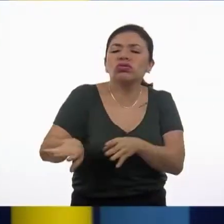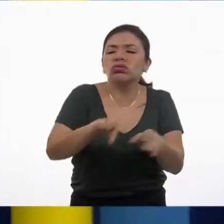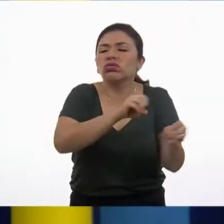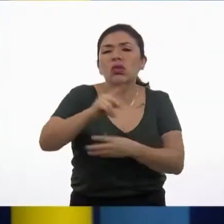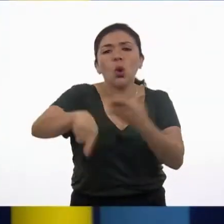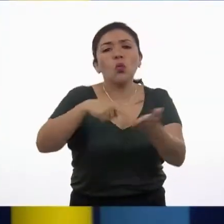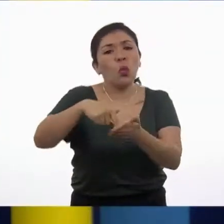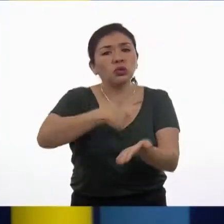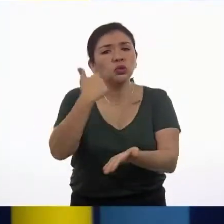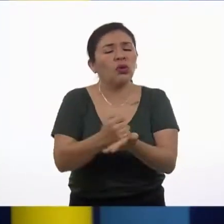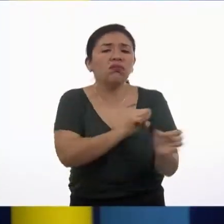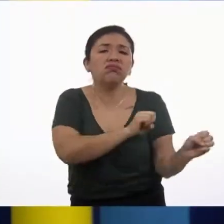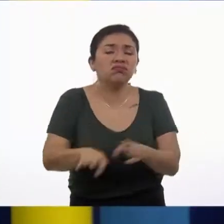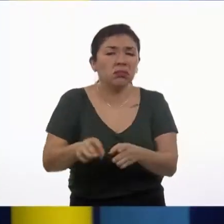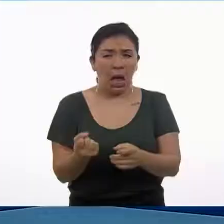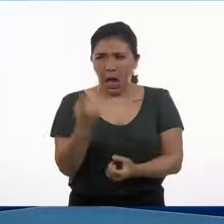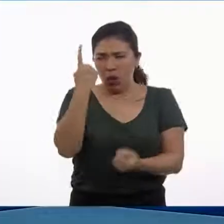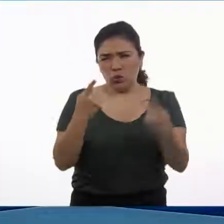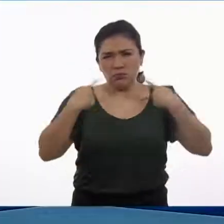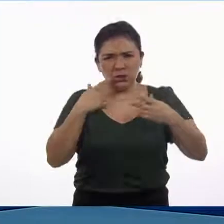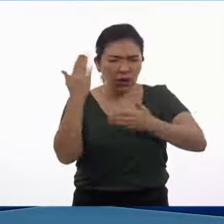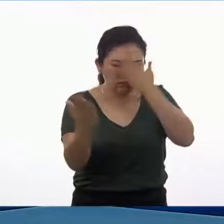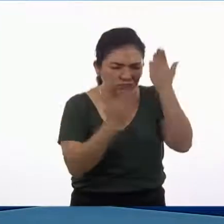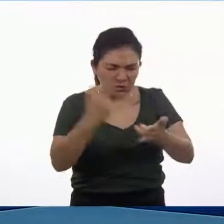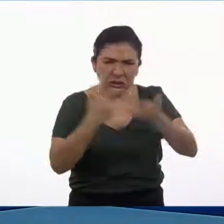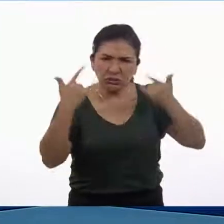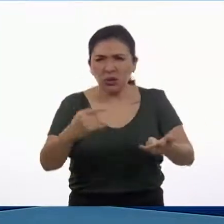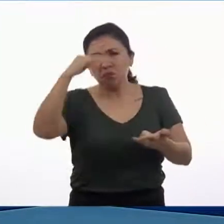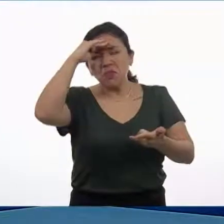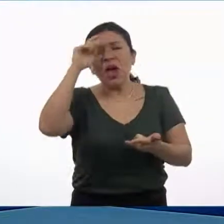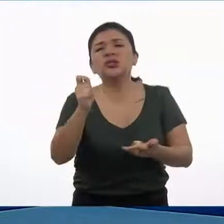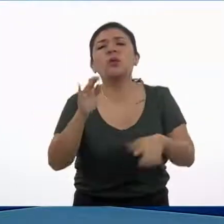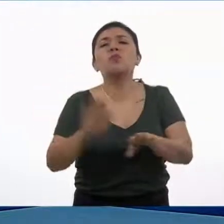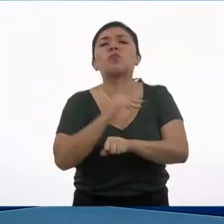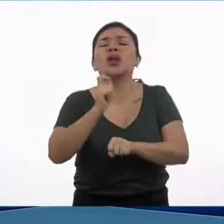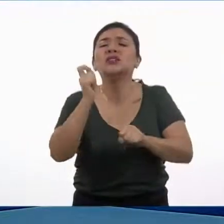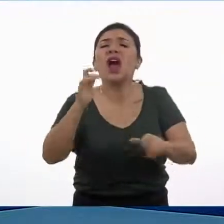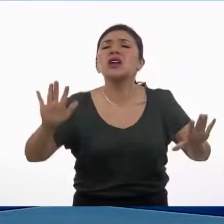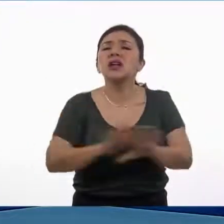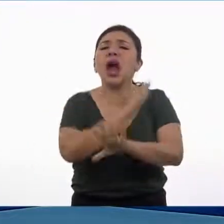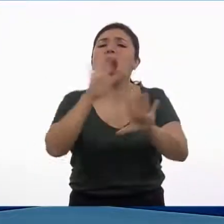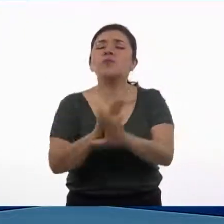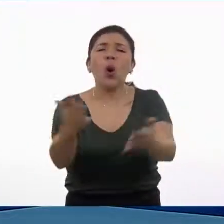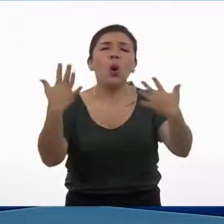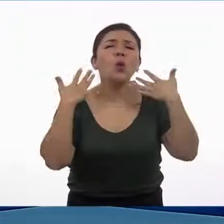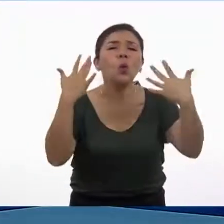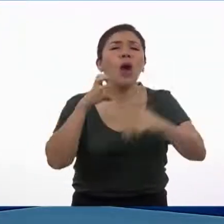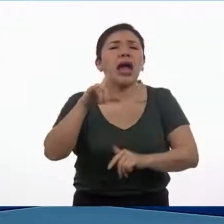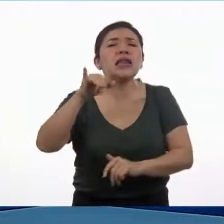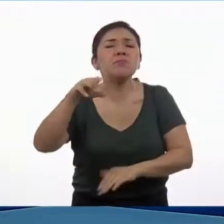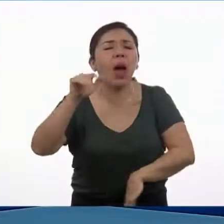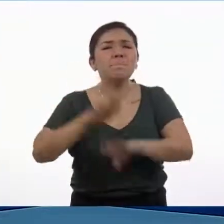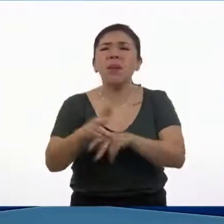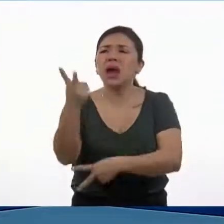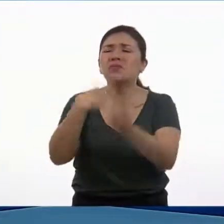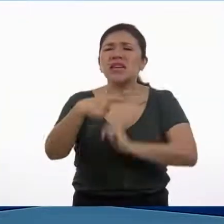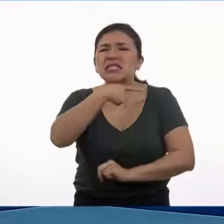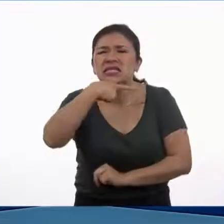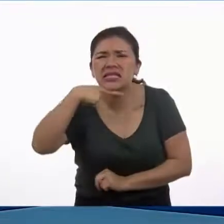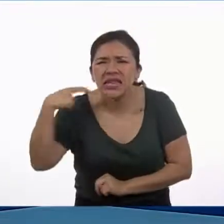la ciudad y algunos historiadores consideran que fue debido a los cambios climáticos y los grandes periodos de sequía de la